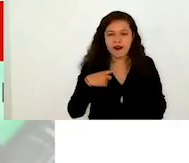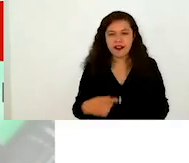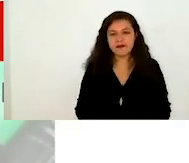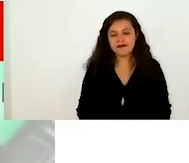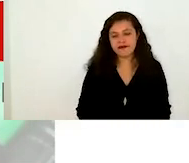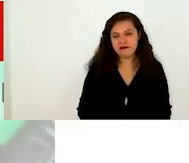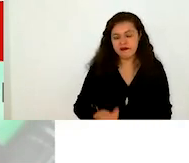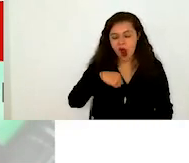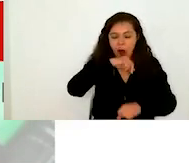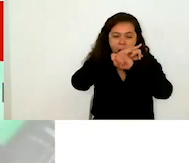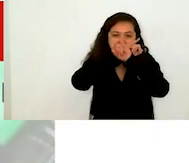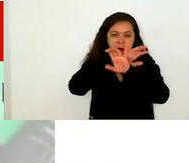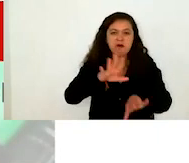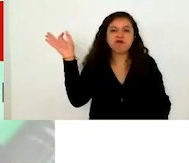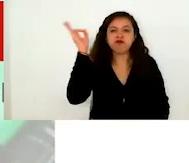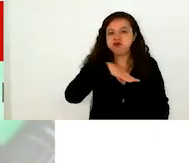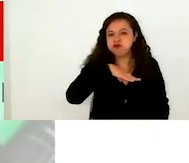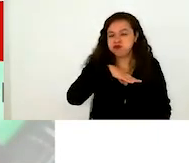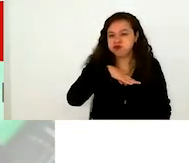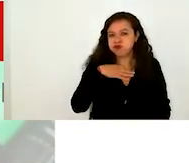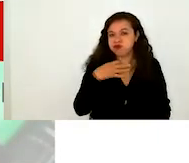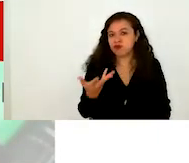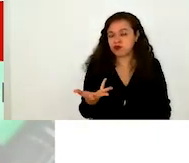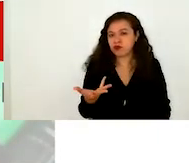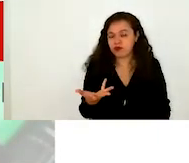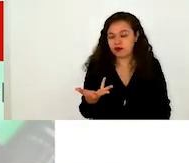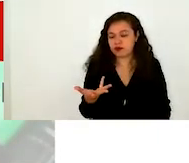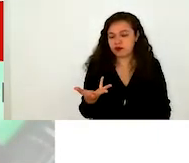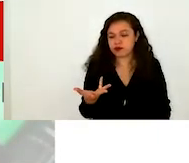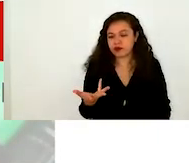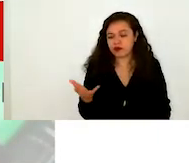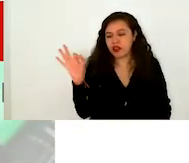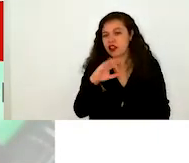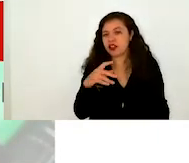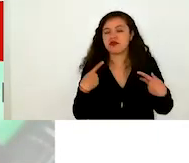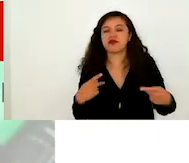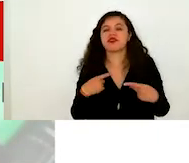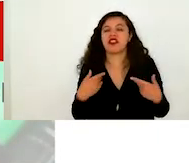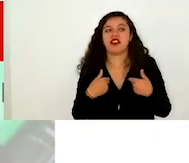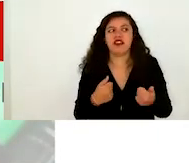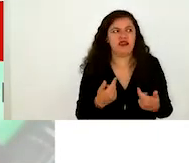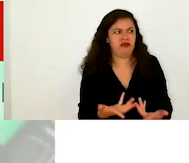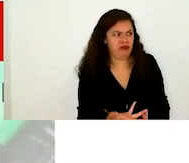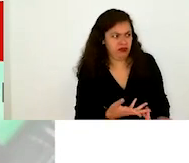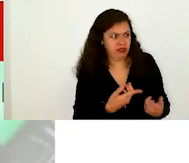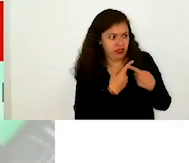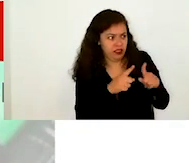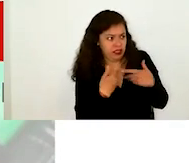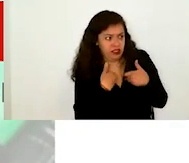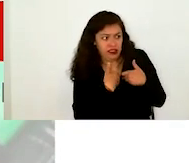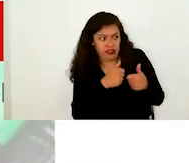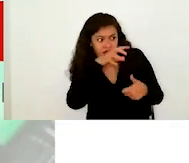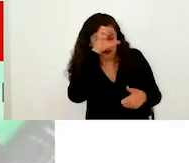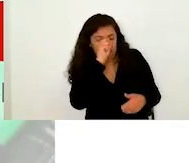dar una información falsa quizás la otra persona intérprete de una forma diferente estamos de